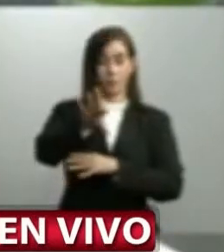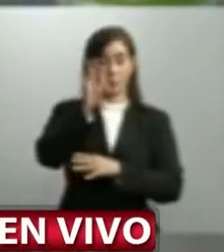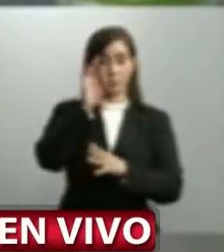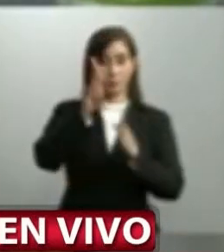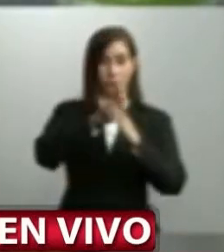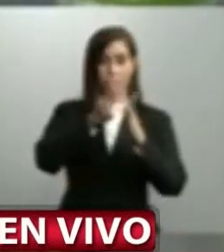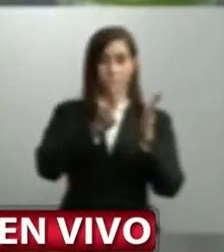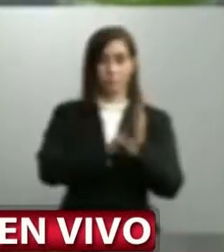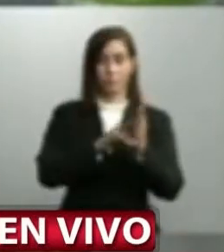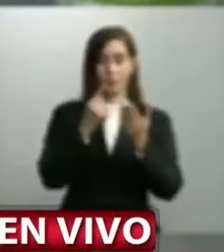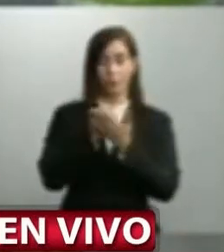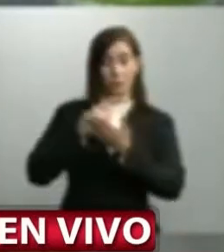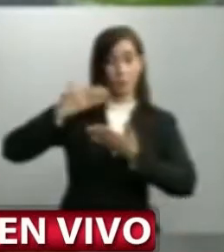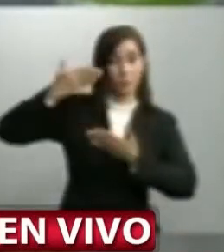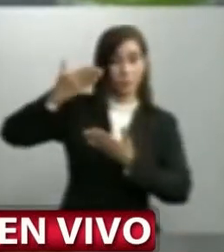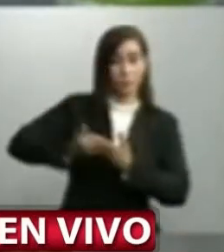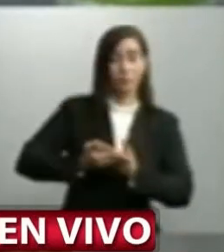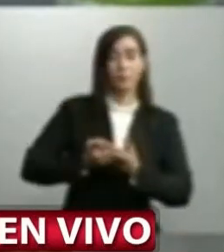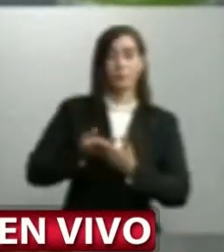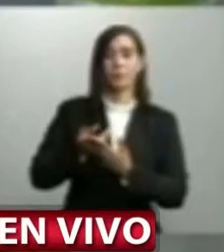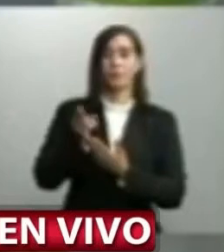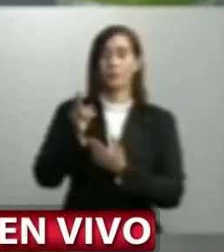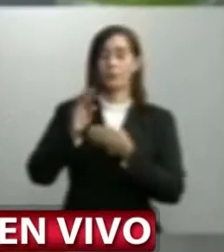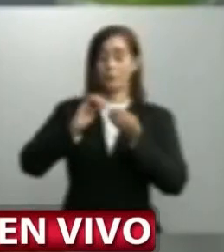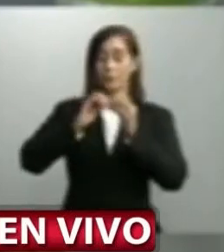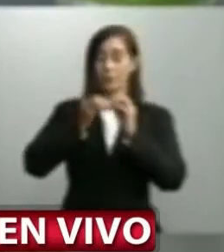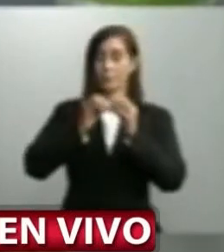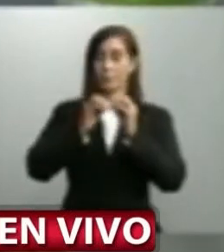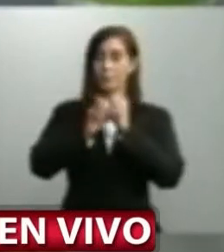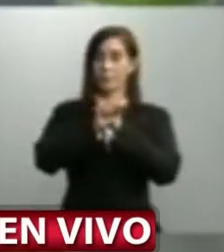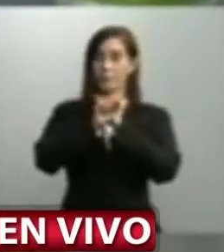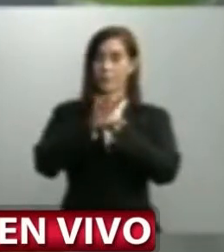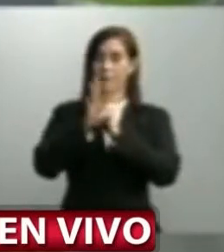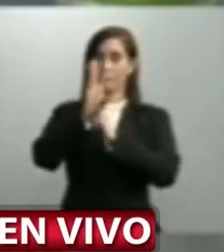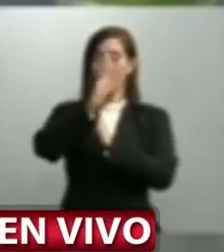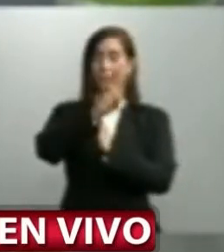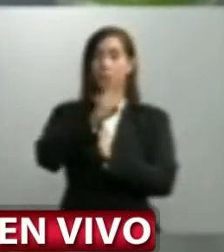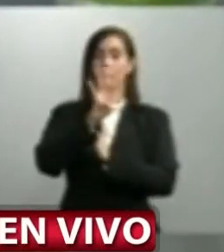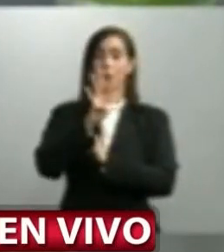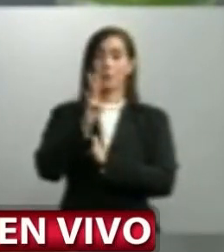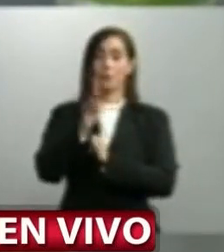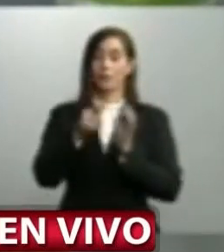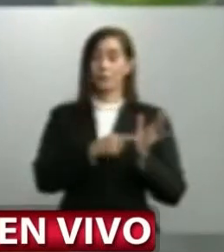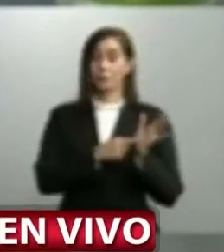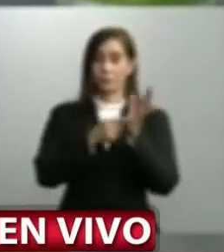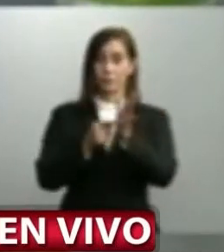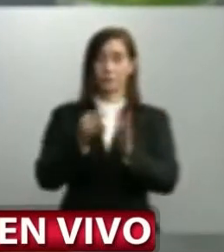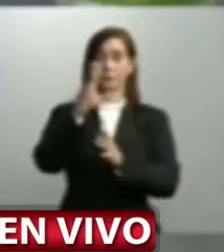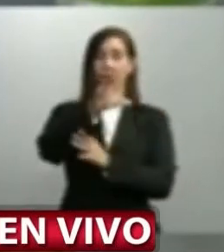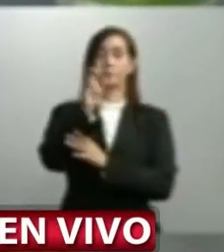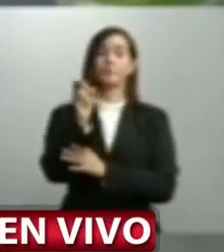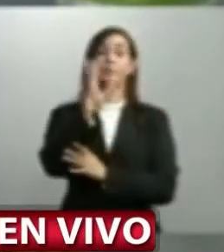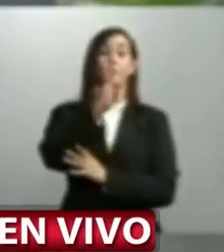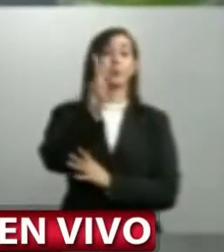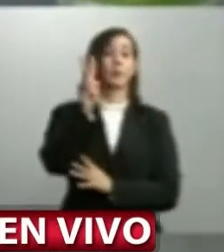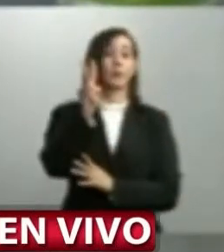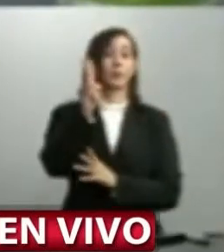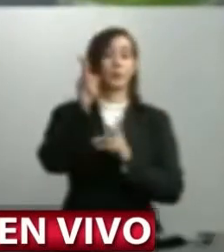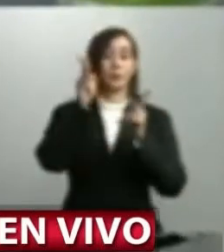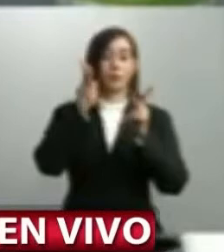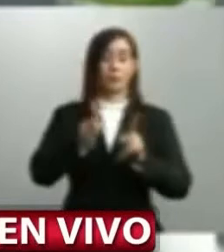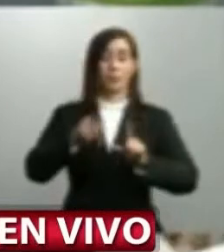medida. Al día siguiente, el boletín 64 reportó 332